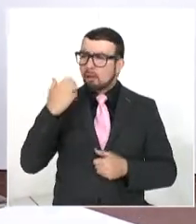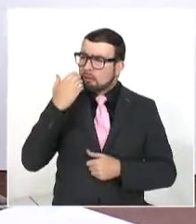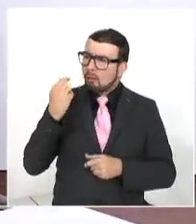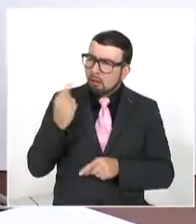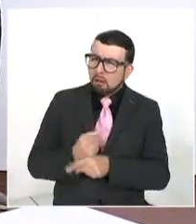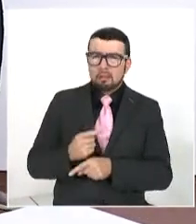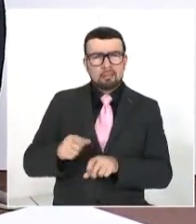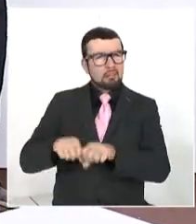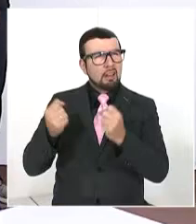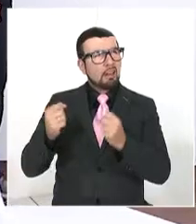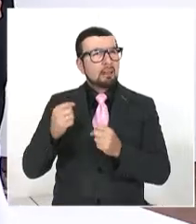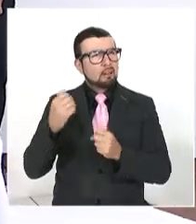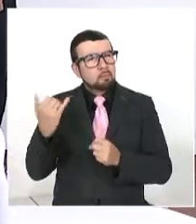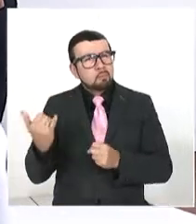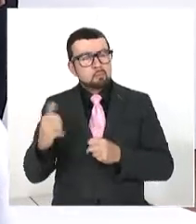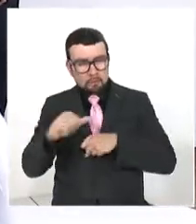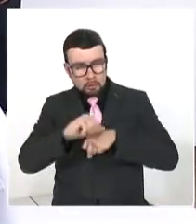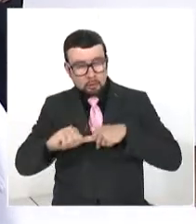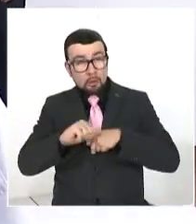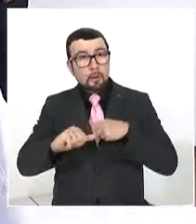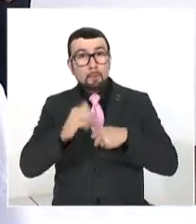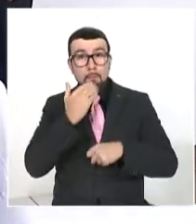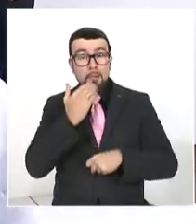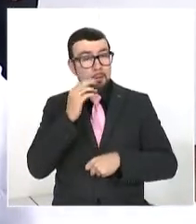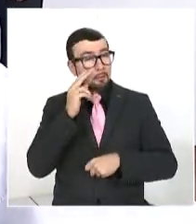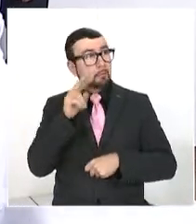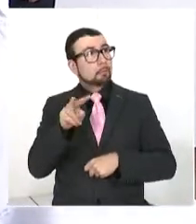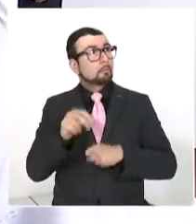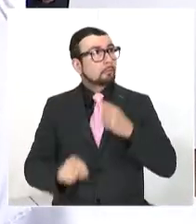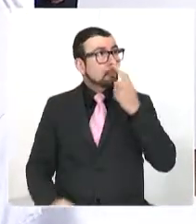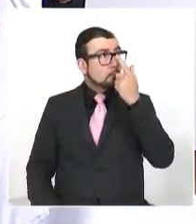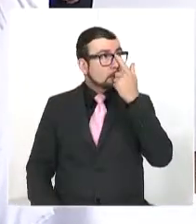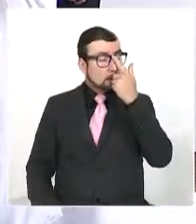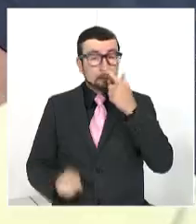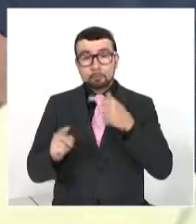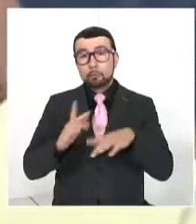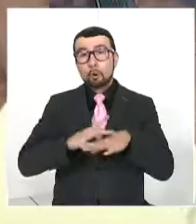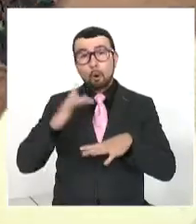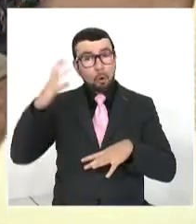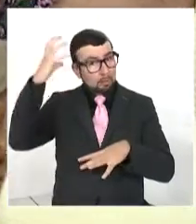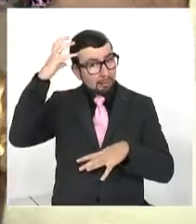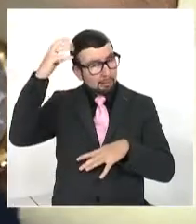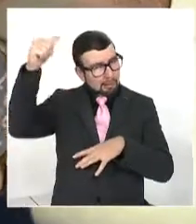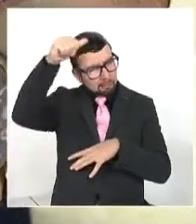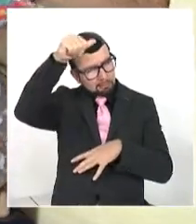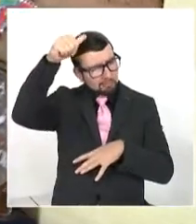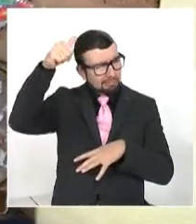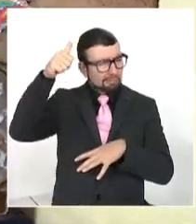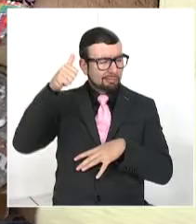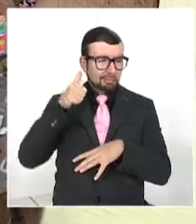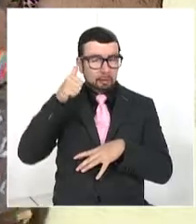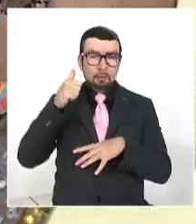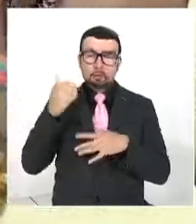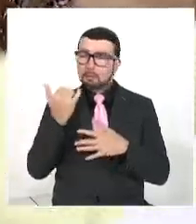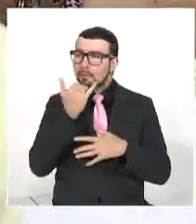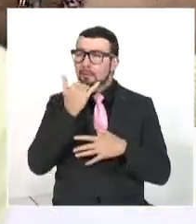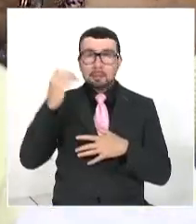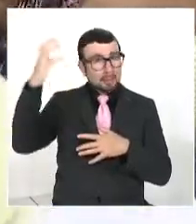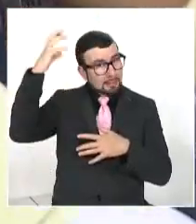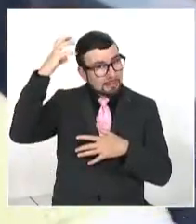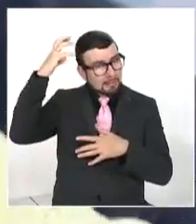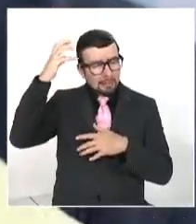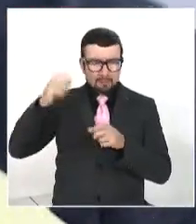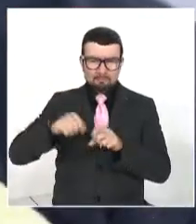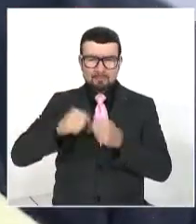aquí está la cirugía, volteame Andrés, le tuvieron que abrir todo el cráneo, mirar a ver el pedazo de cerebro que se le